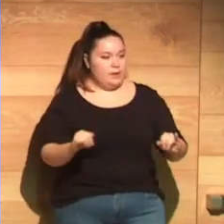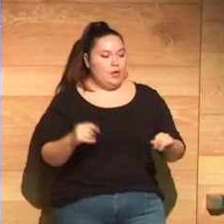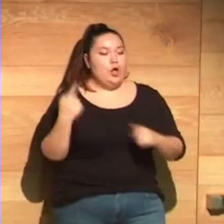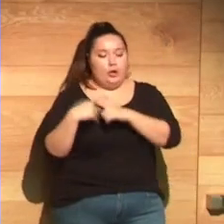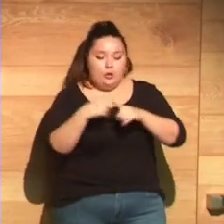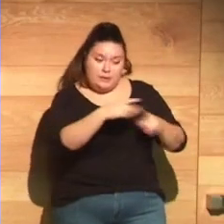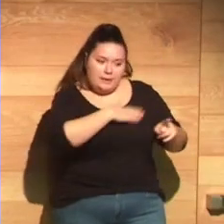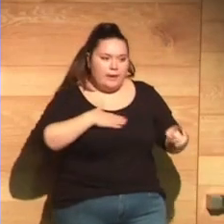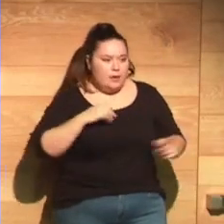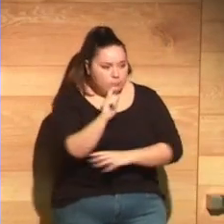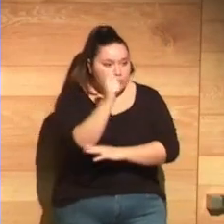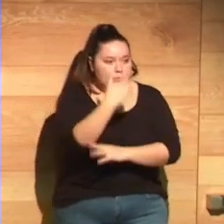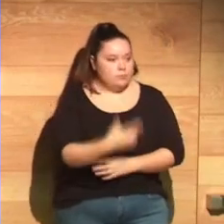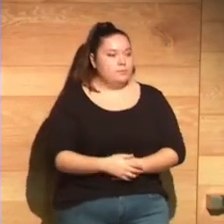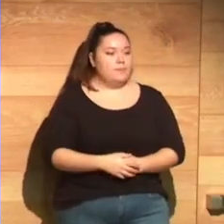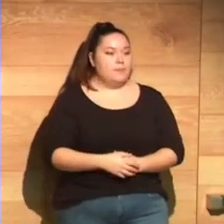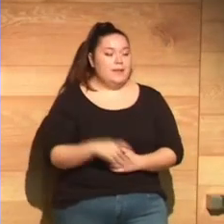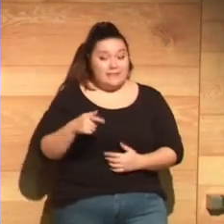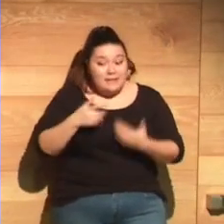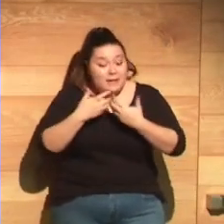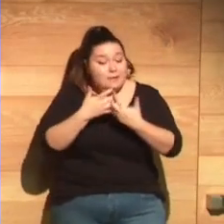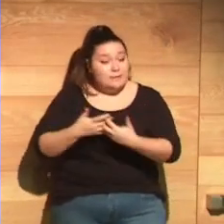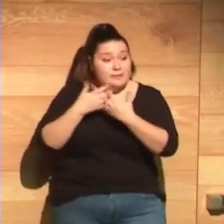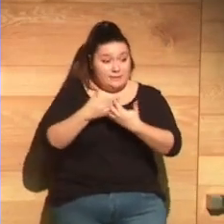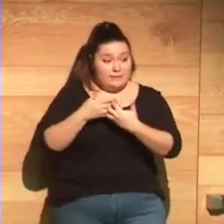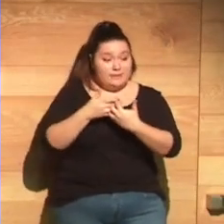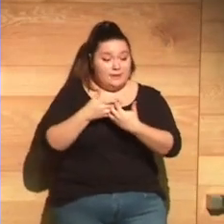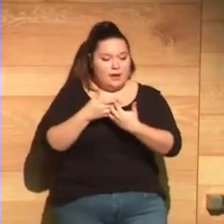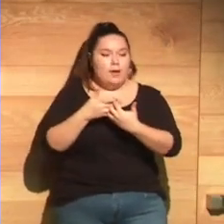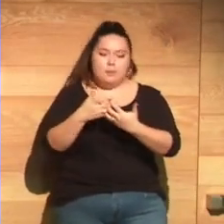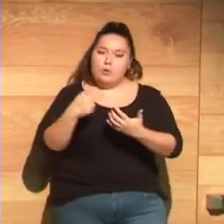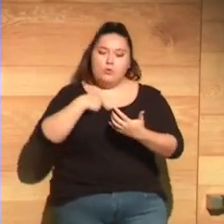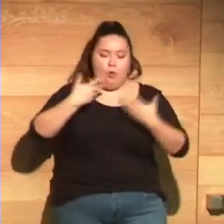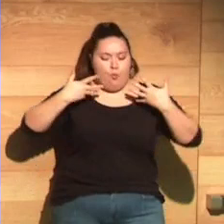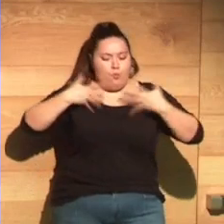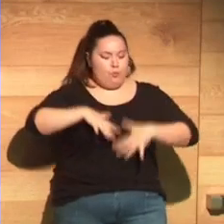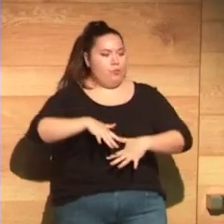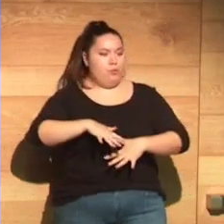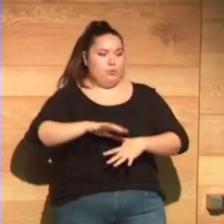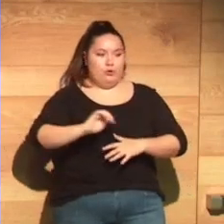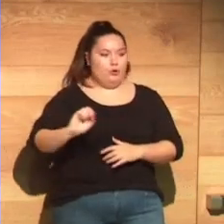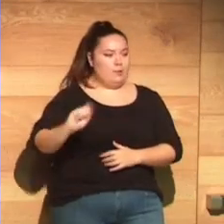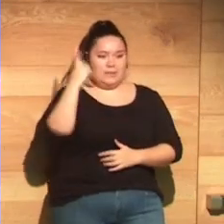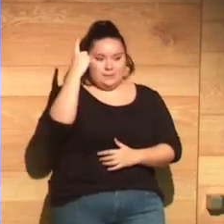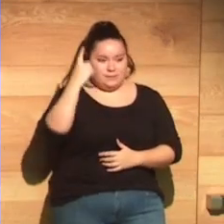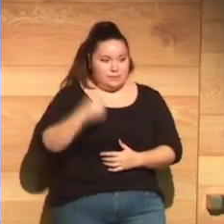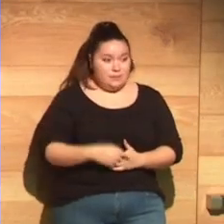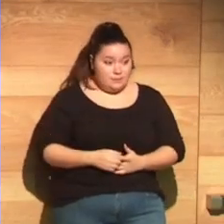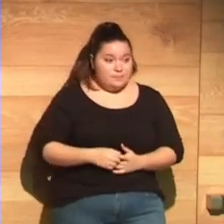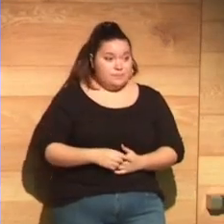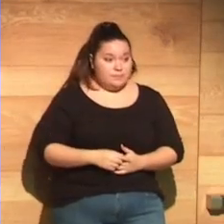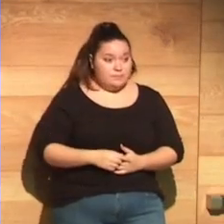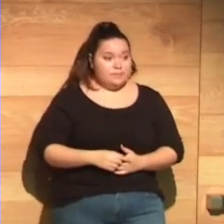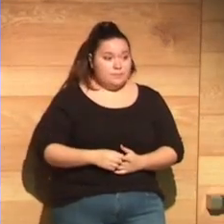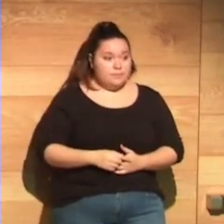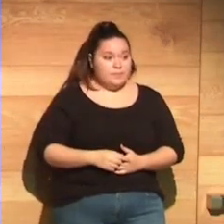de luchar por ser feliz y por conseguir todo lo que quería. Y creo que esa lucha quizás es